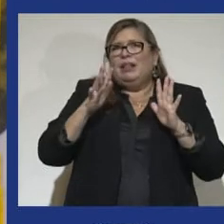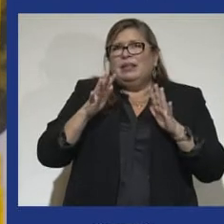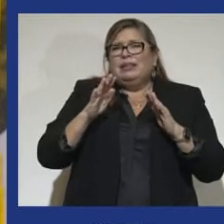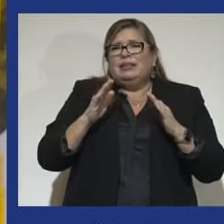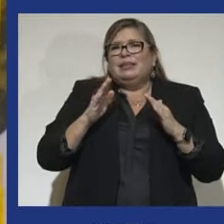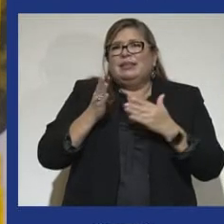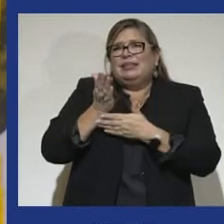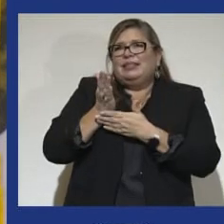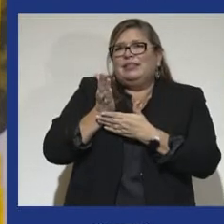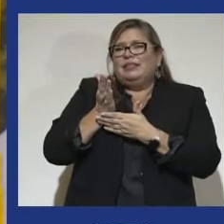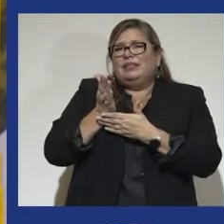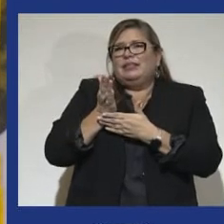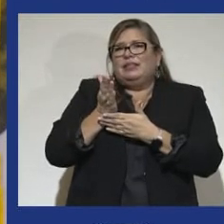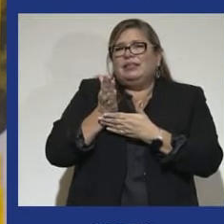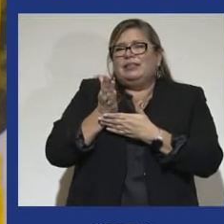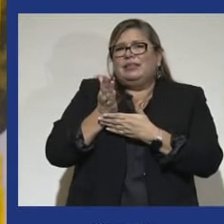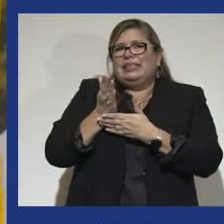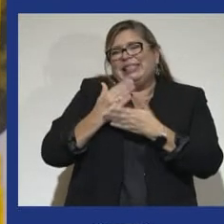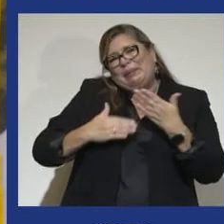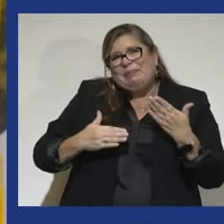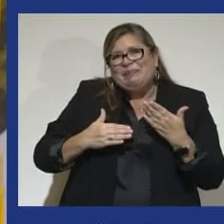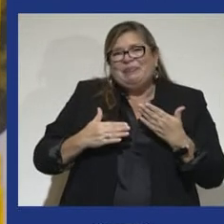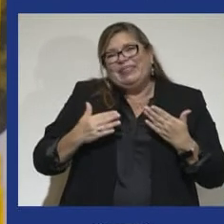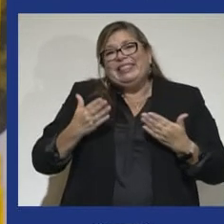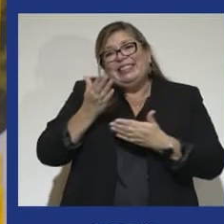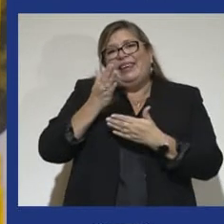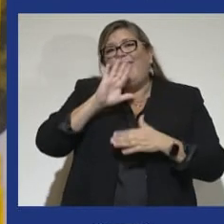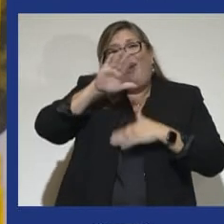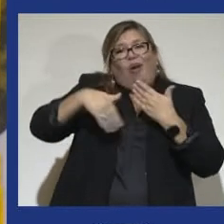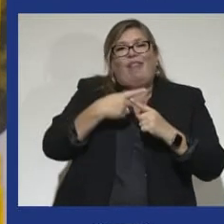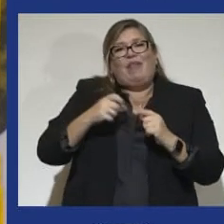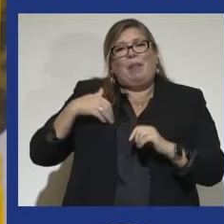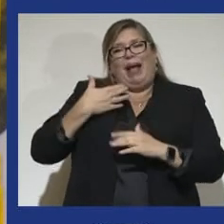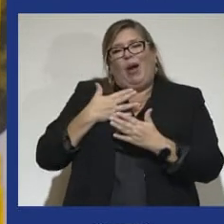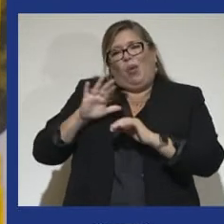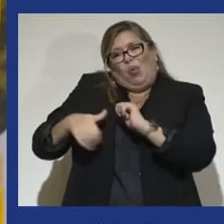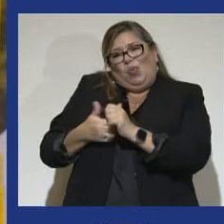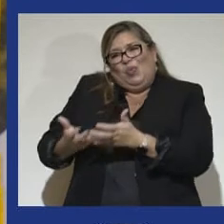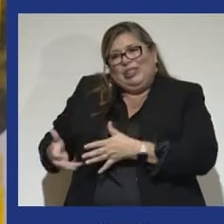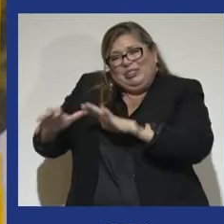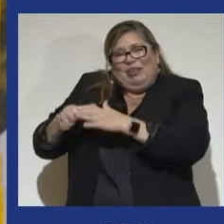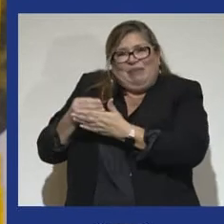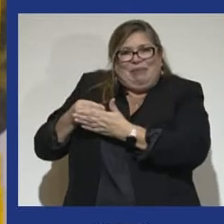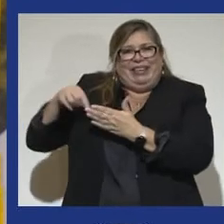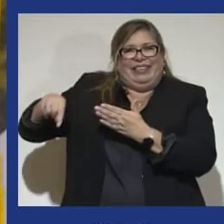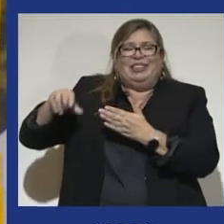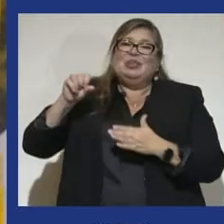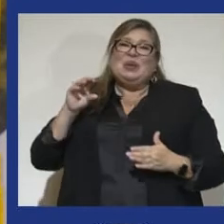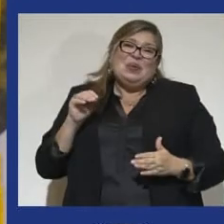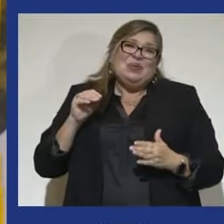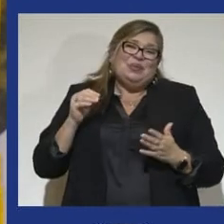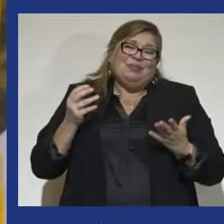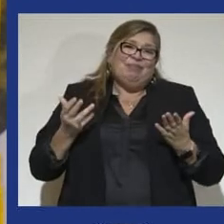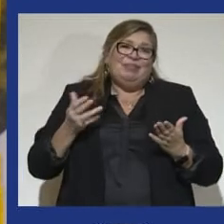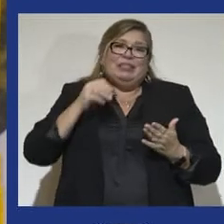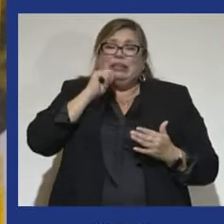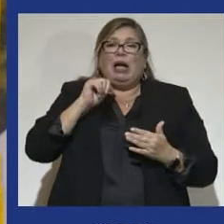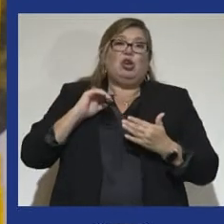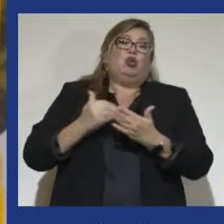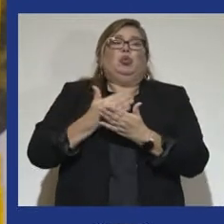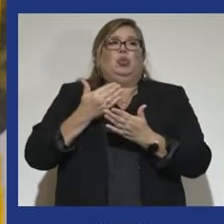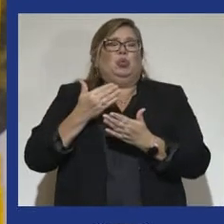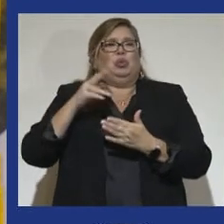bueno parte reitero parte viene de la reserva así que